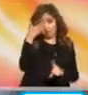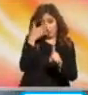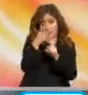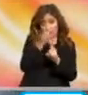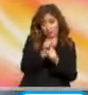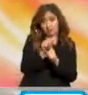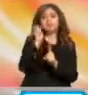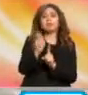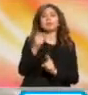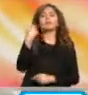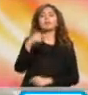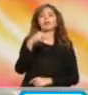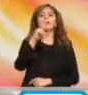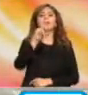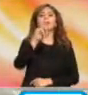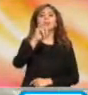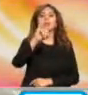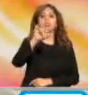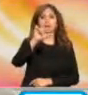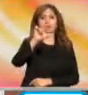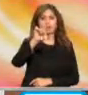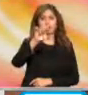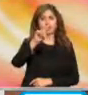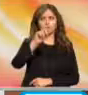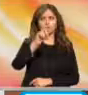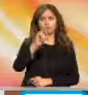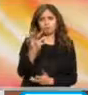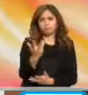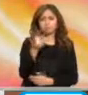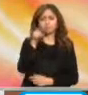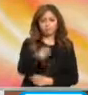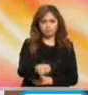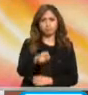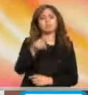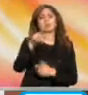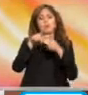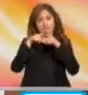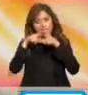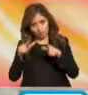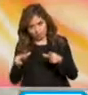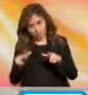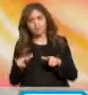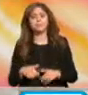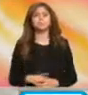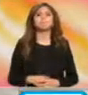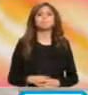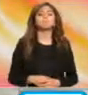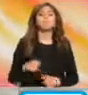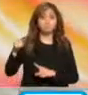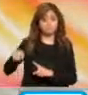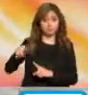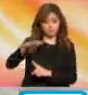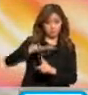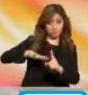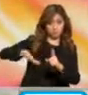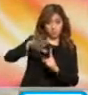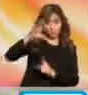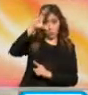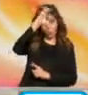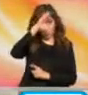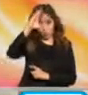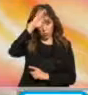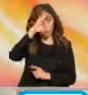¿Cómo le va? Enrique, Gabriela, ¿Cómo están? estás? Bien, ávidos, con Sí. ganas de ¿De aprender. apapachos? Quise traer una lista, pero la verdad es que no sé, está